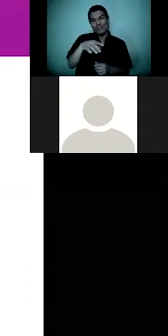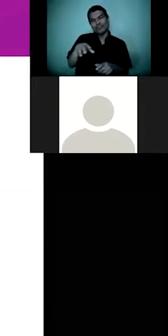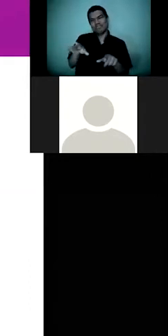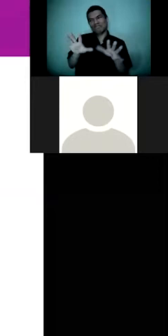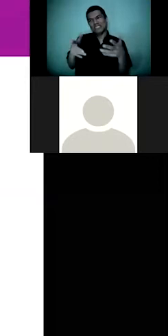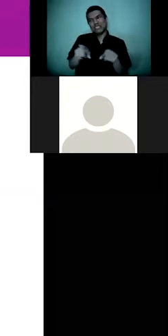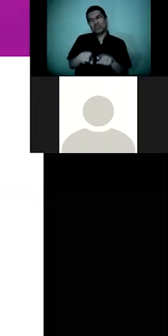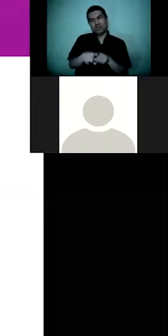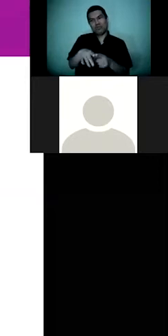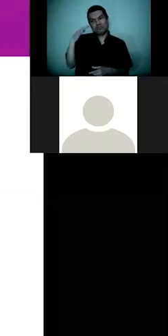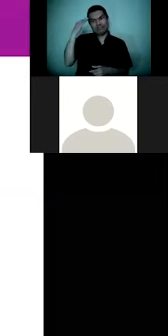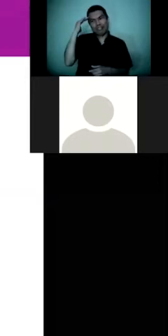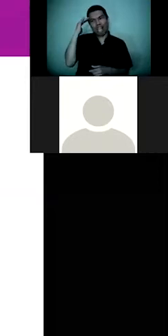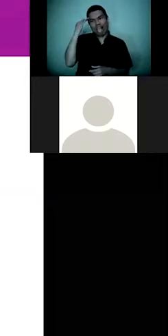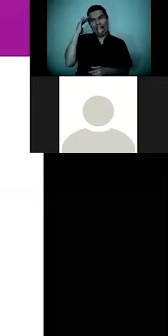Ve al sordo